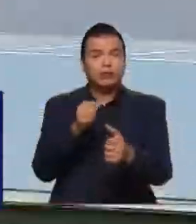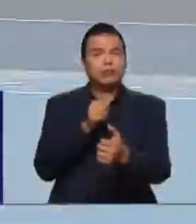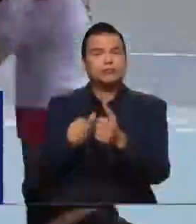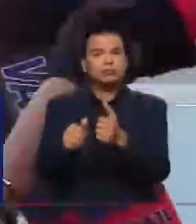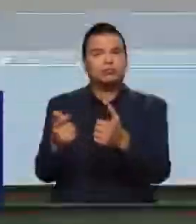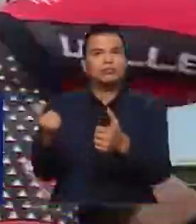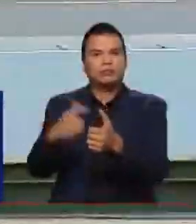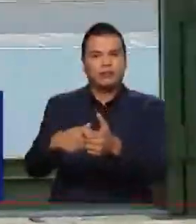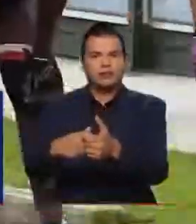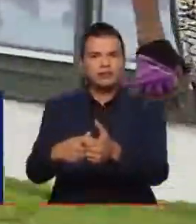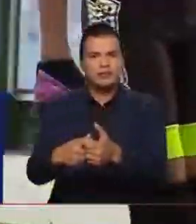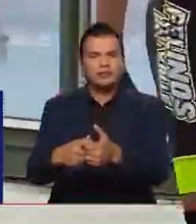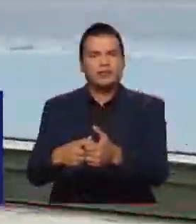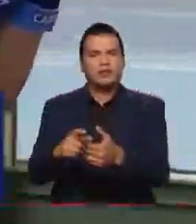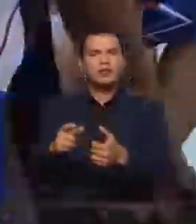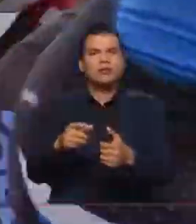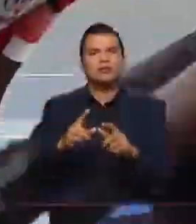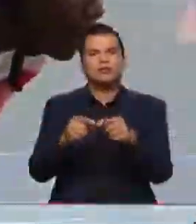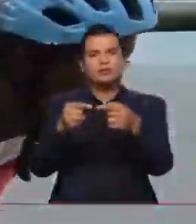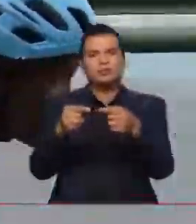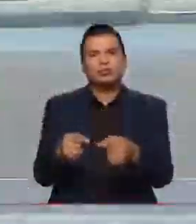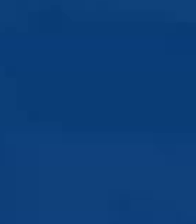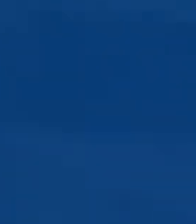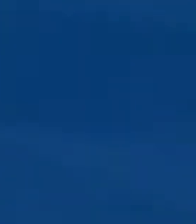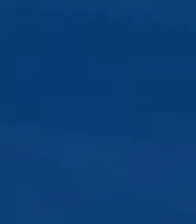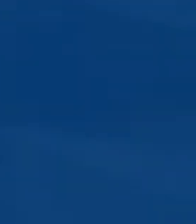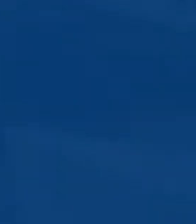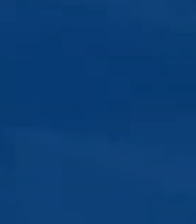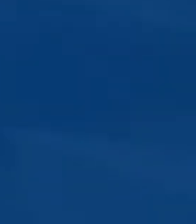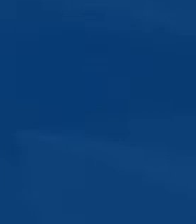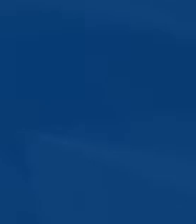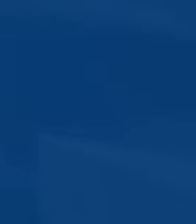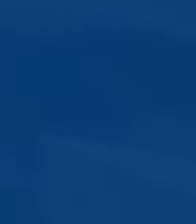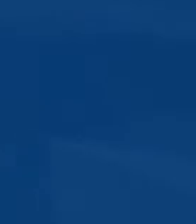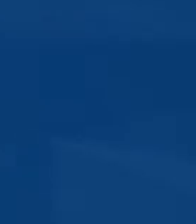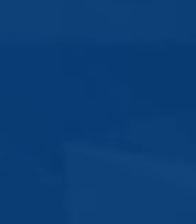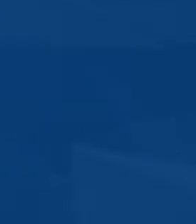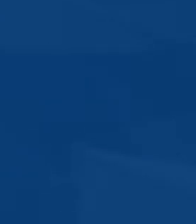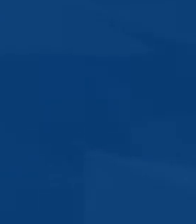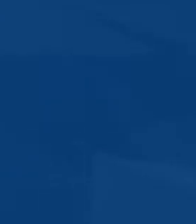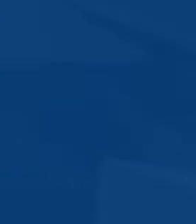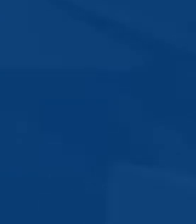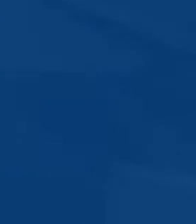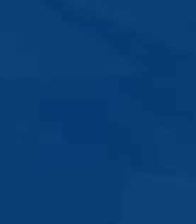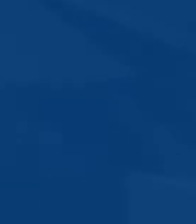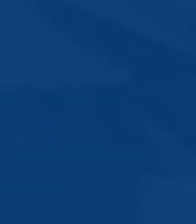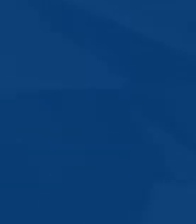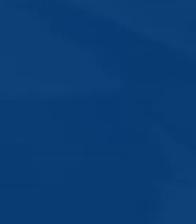clasificarse a las finales en la fase regional de las justas.